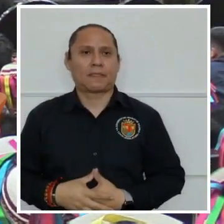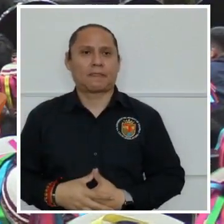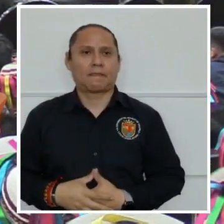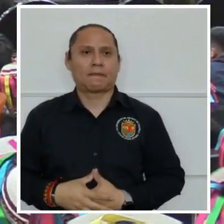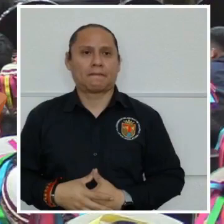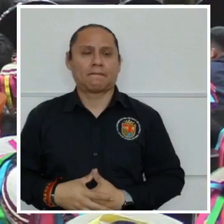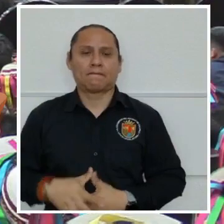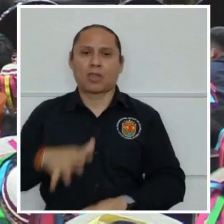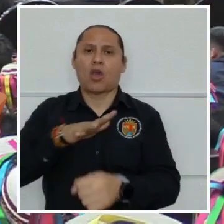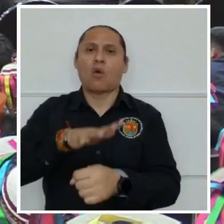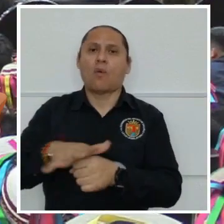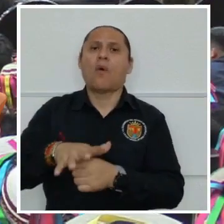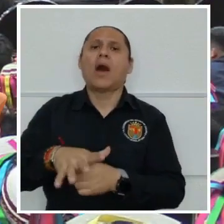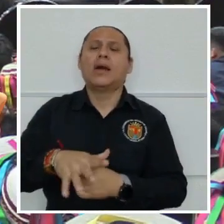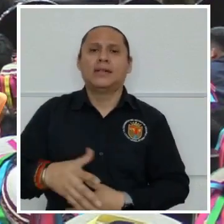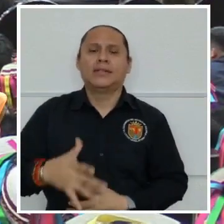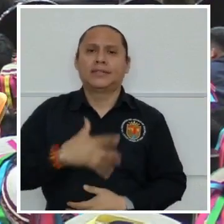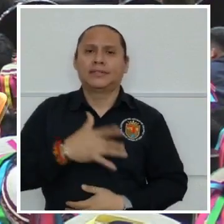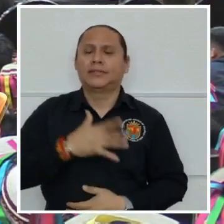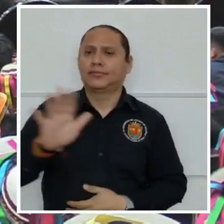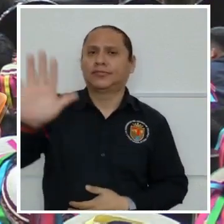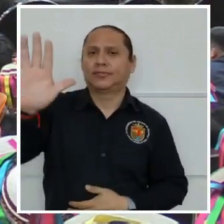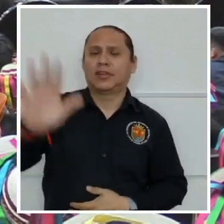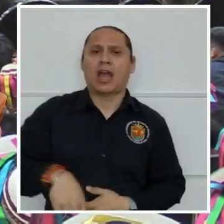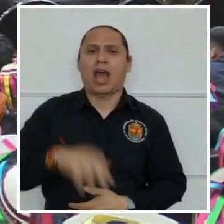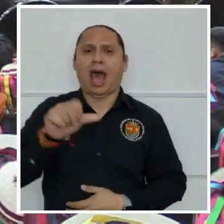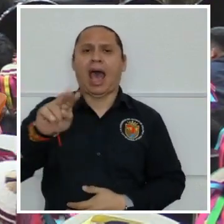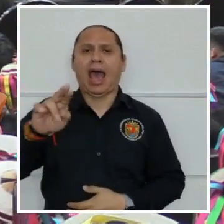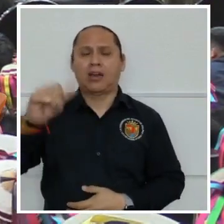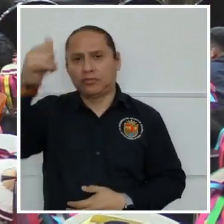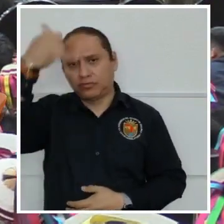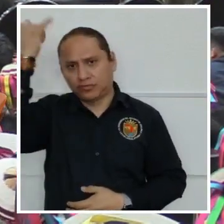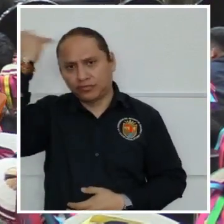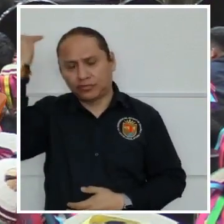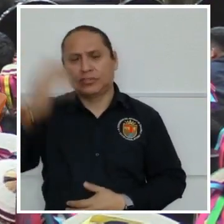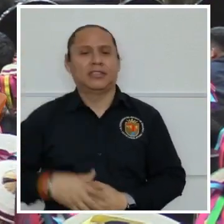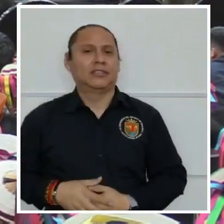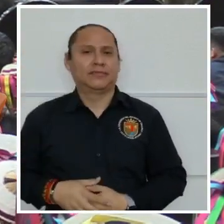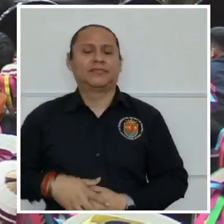¿En qué sentido su participación, diputado Aarón Yamil Melgar Bravo?